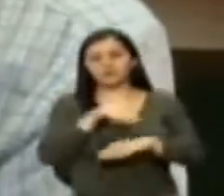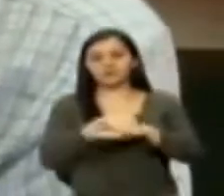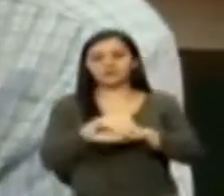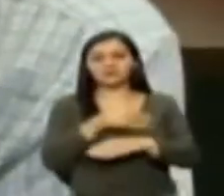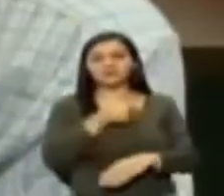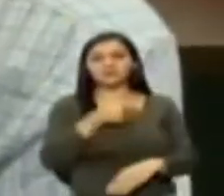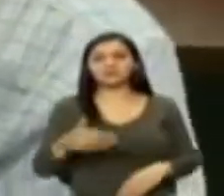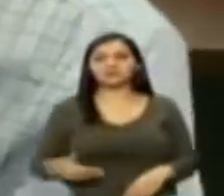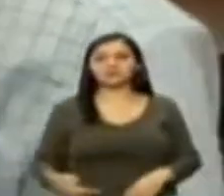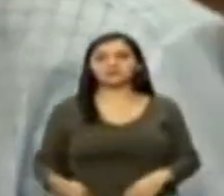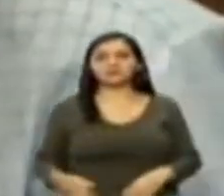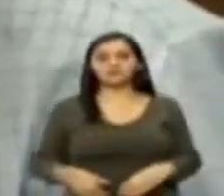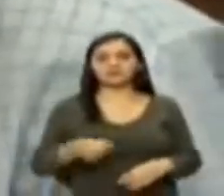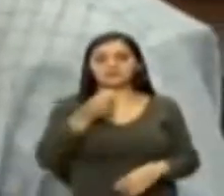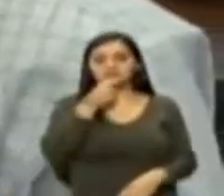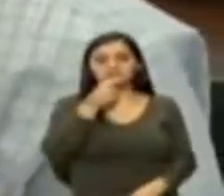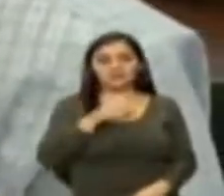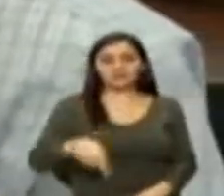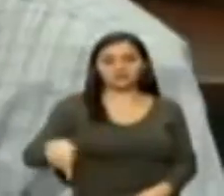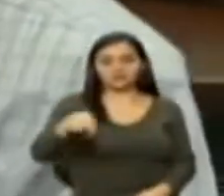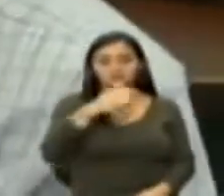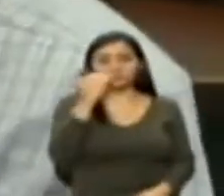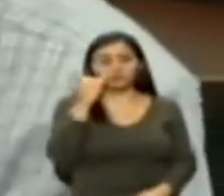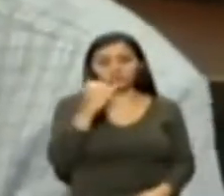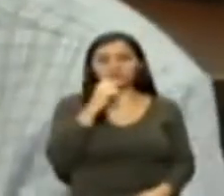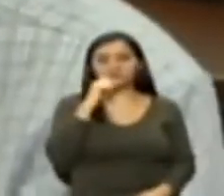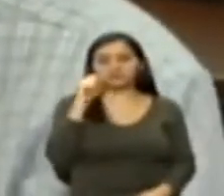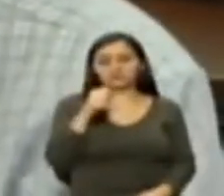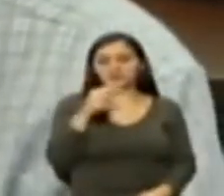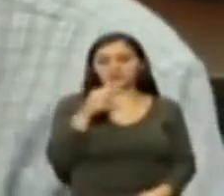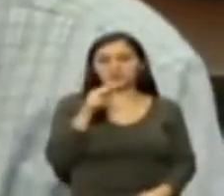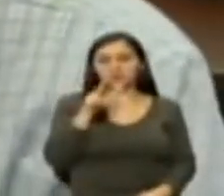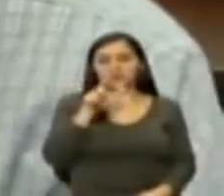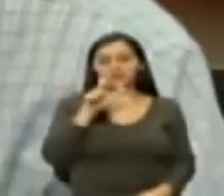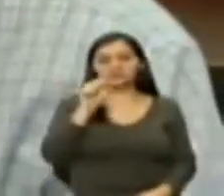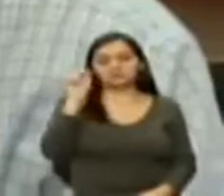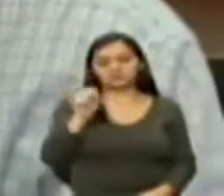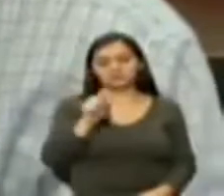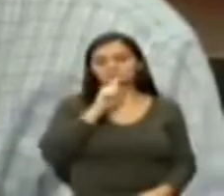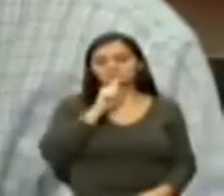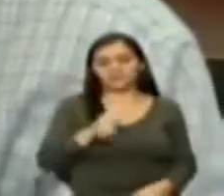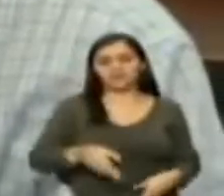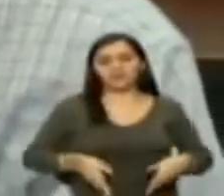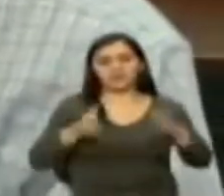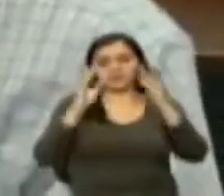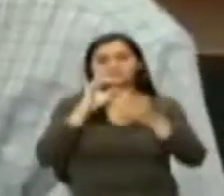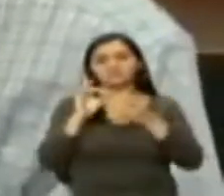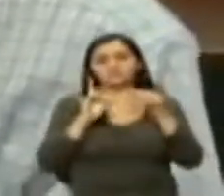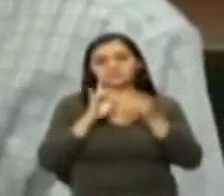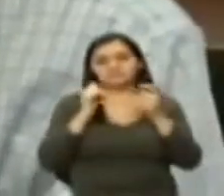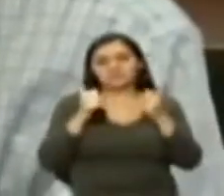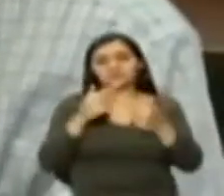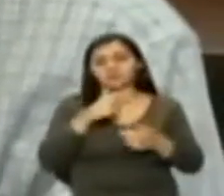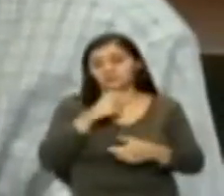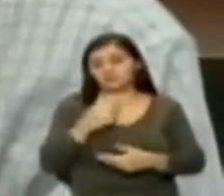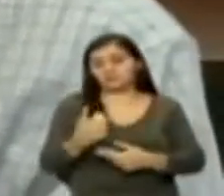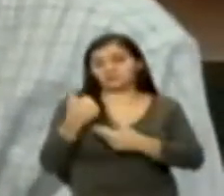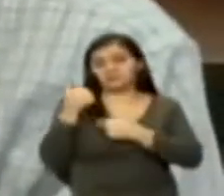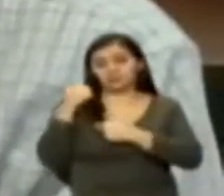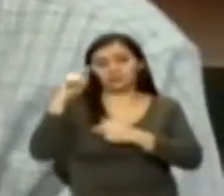los medios de comunicación y a todos los presentes. No, en sí, la Gualaceo-Limón, lo que usted decía hace un momento es lo correcto. Incluso no es competencia del